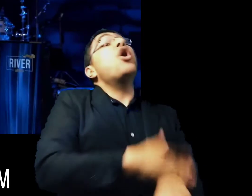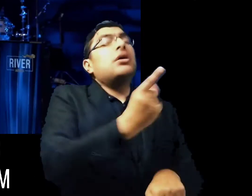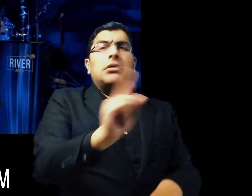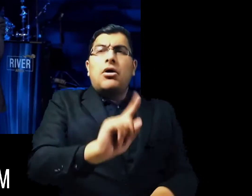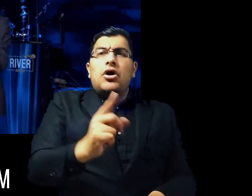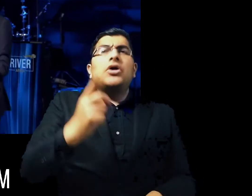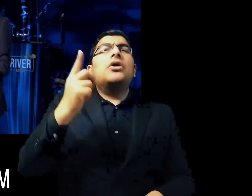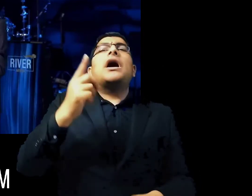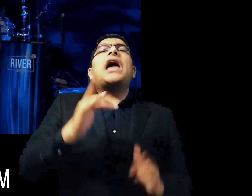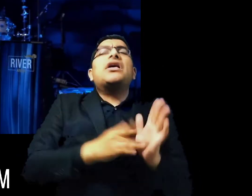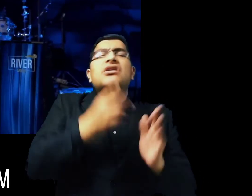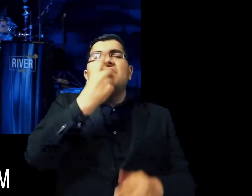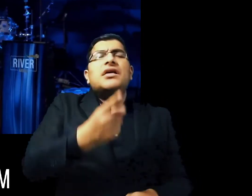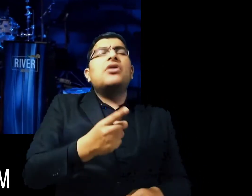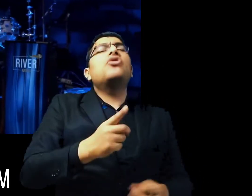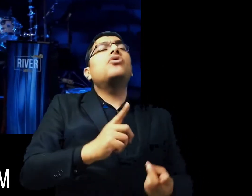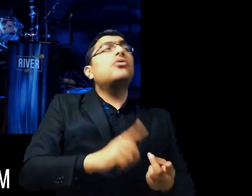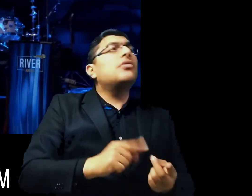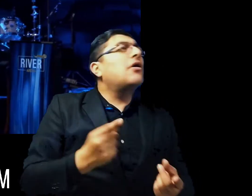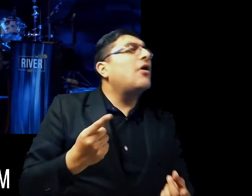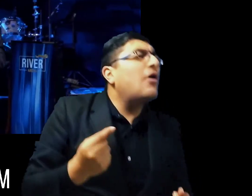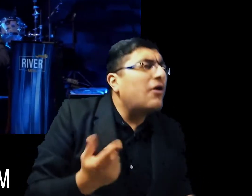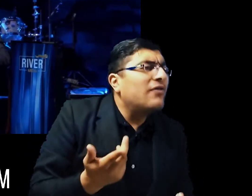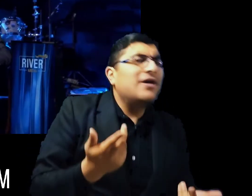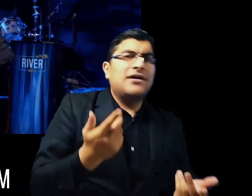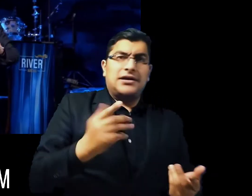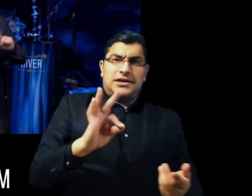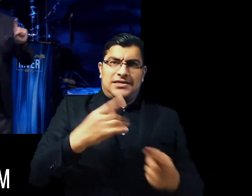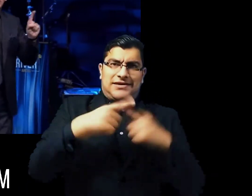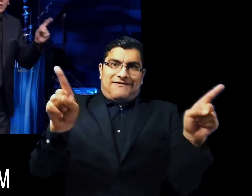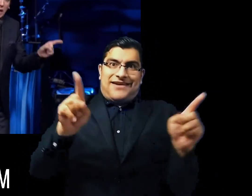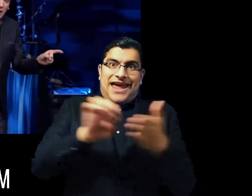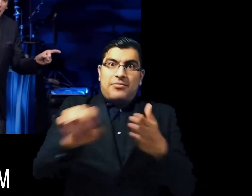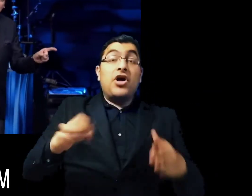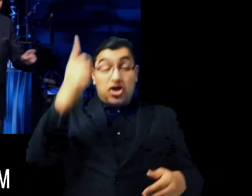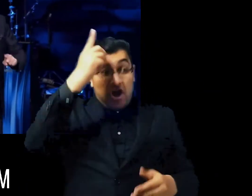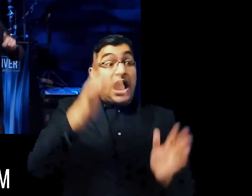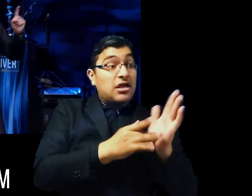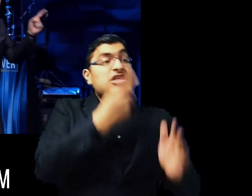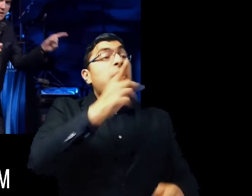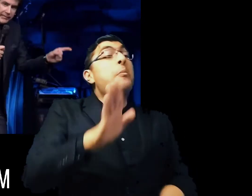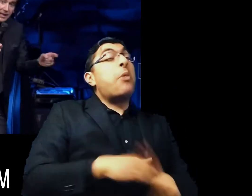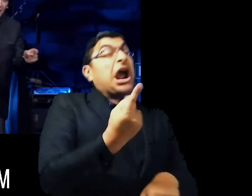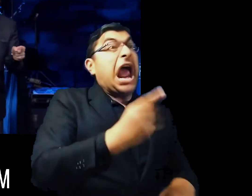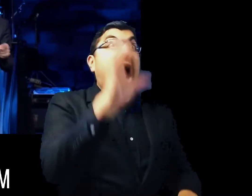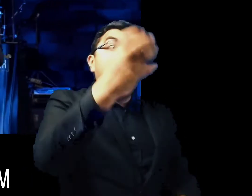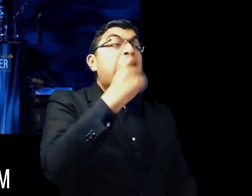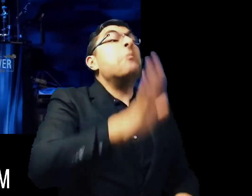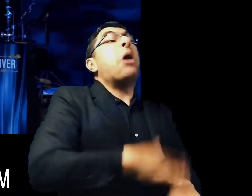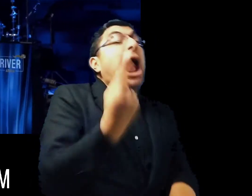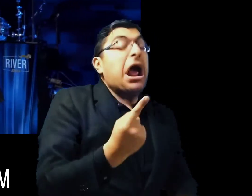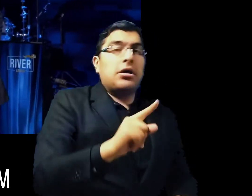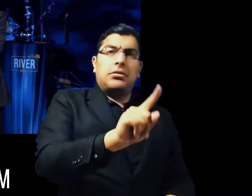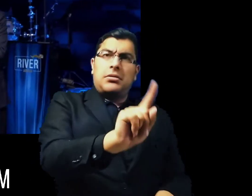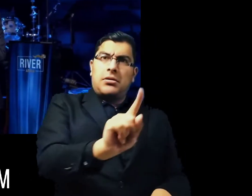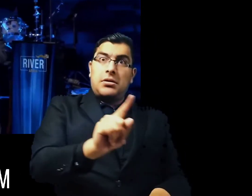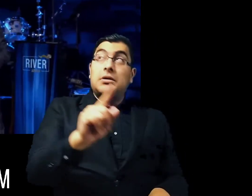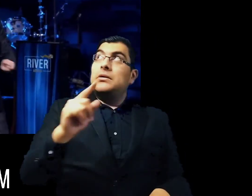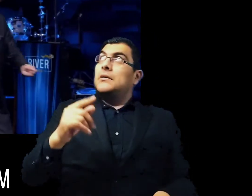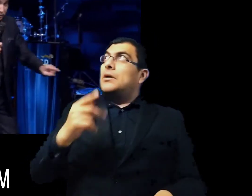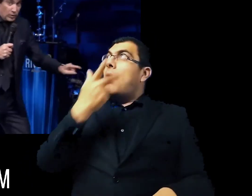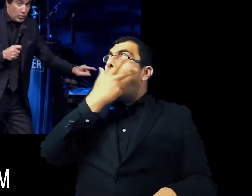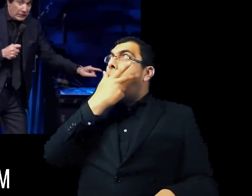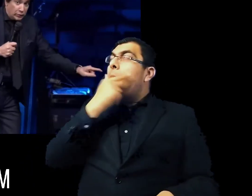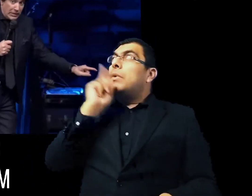¿dónde estás tú? ¿Puedes notar la diferencia? Si Dios hubiese preguntado, ¿por qué? ¿Por qué comiste? Habría empujado a Adán y Eva mucho